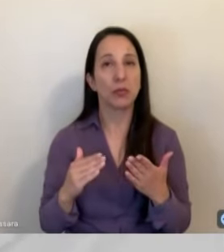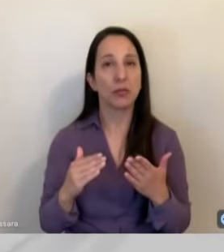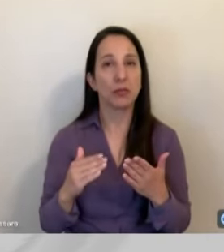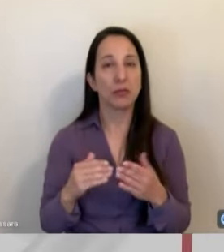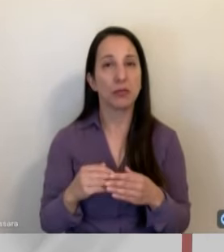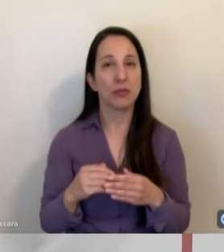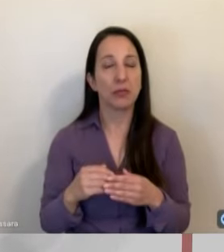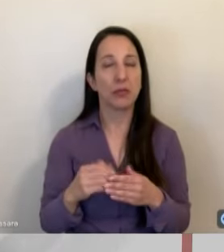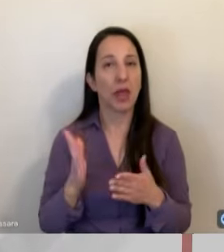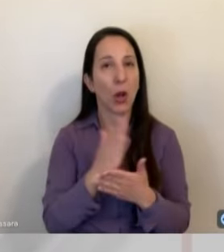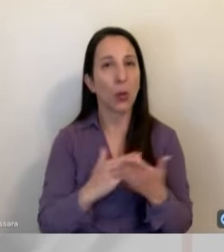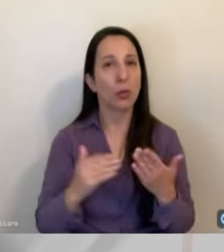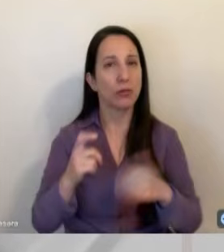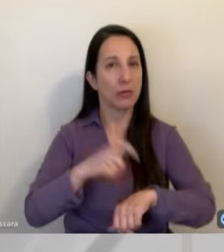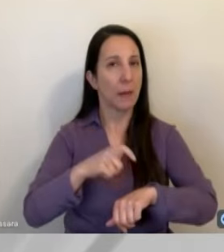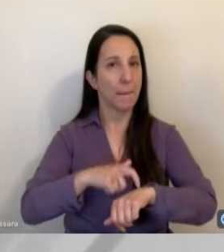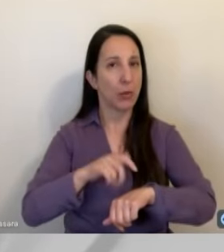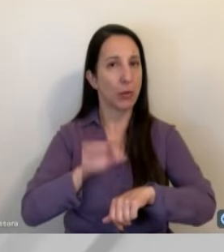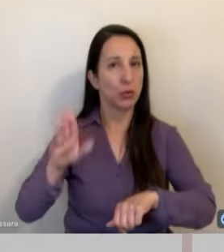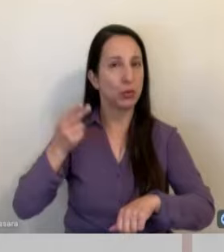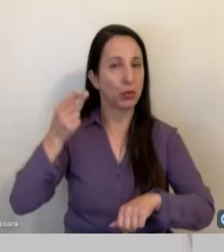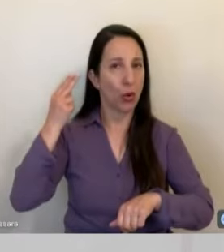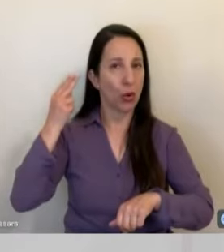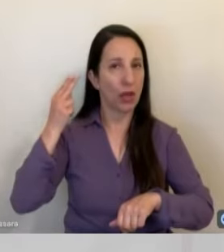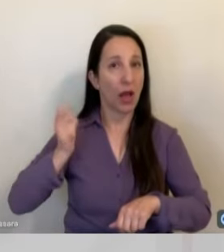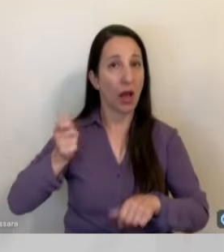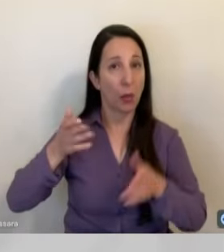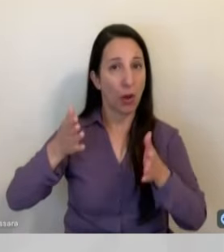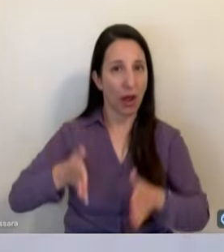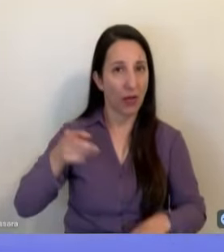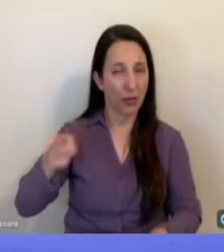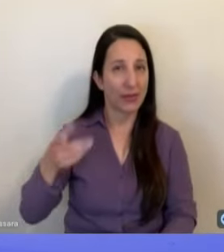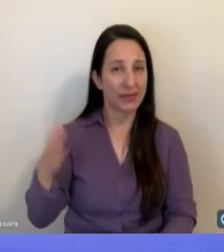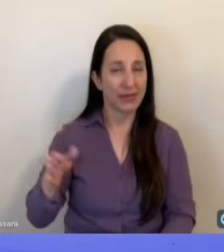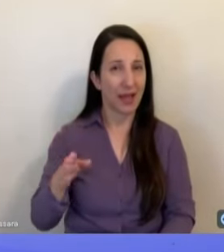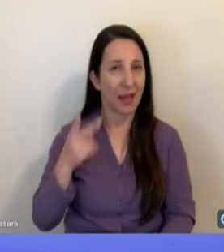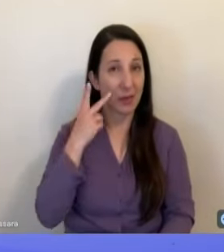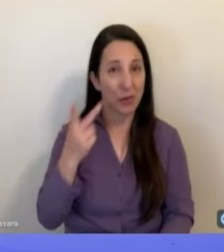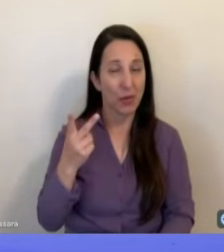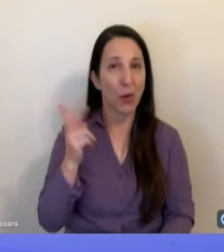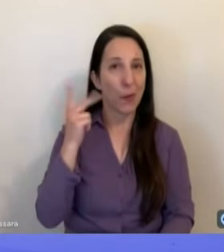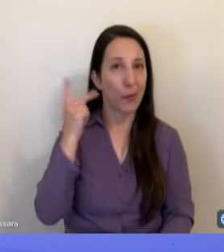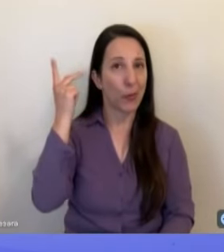algún tiempo de su historia como abogado, ¿ha visto a la policía